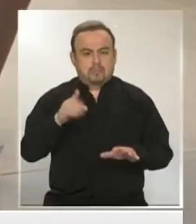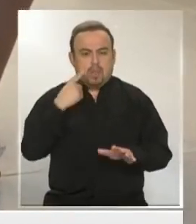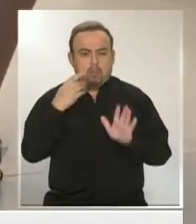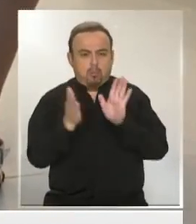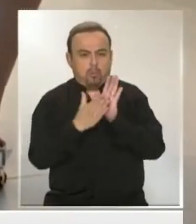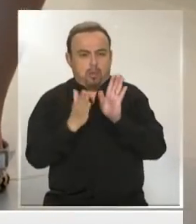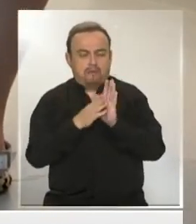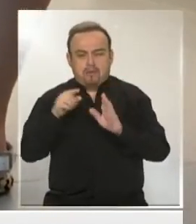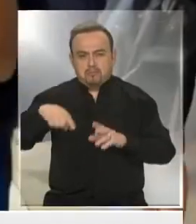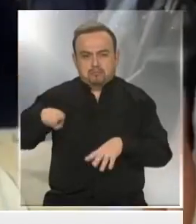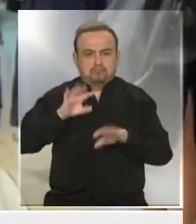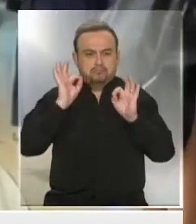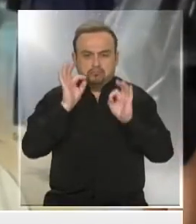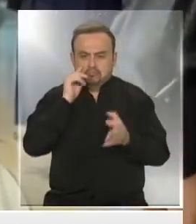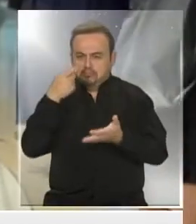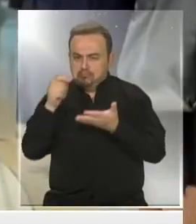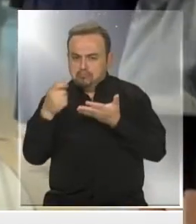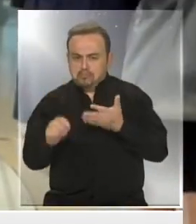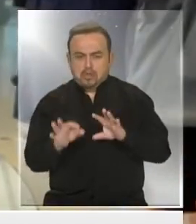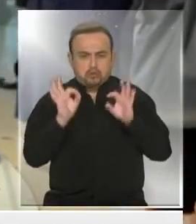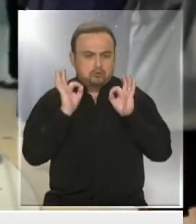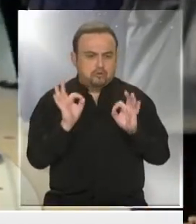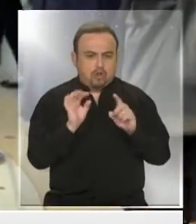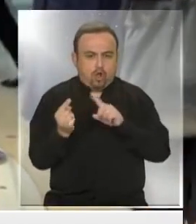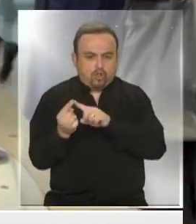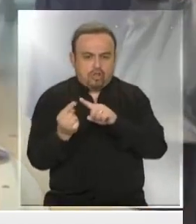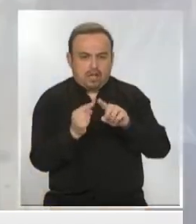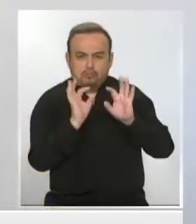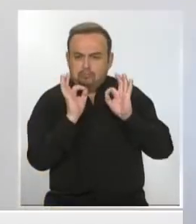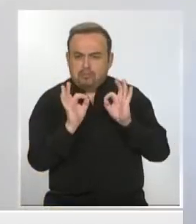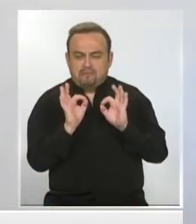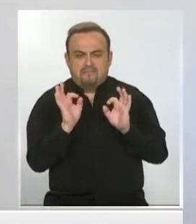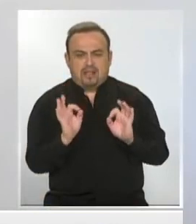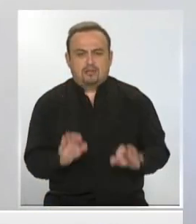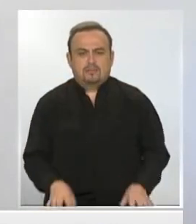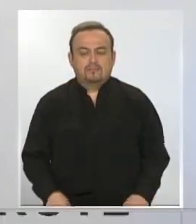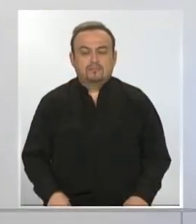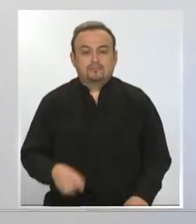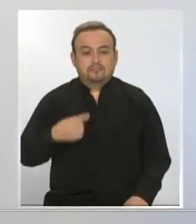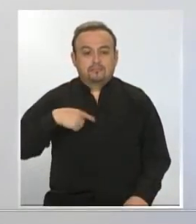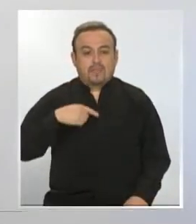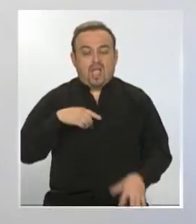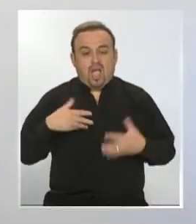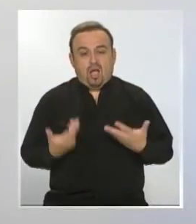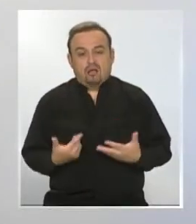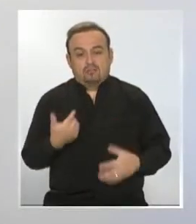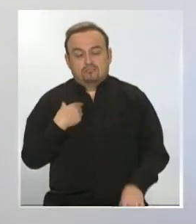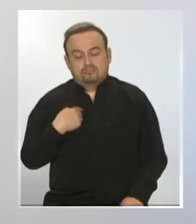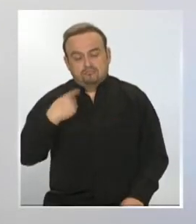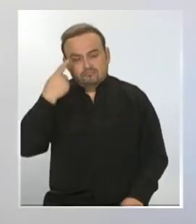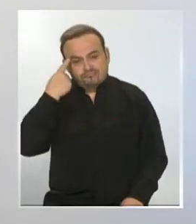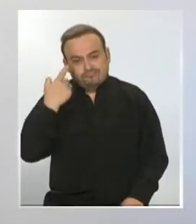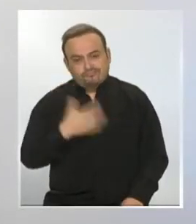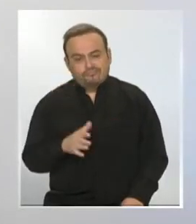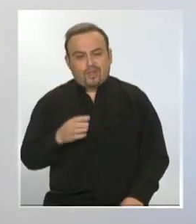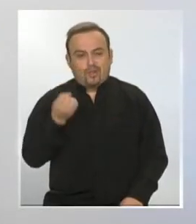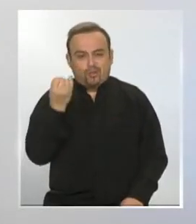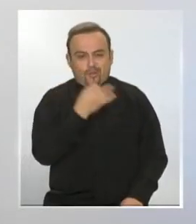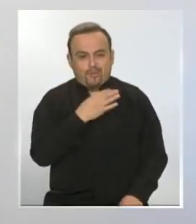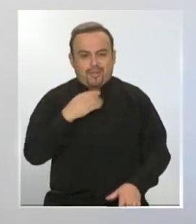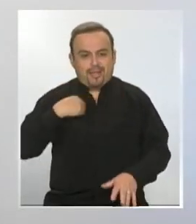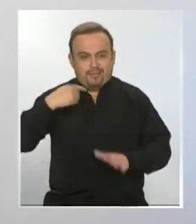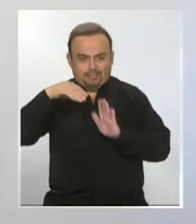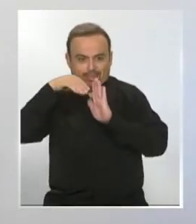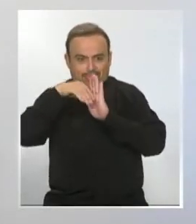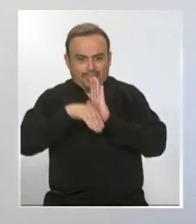generalizadas y el rastreo integral de contactos estoy decepcionado esperaba que los números continuaron a la baja